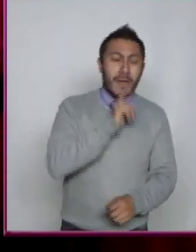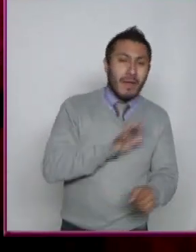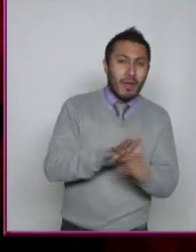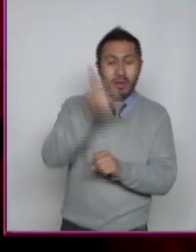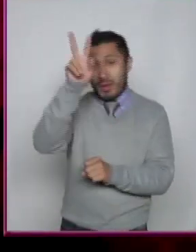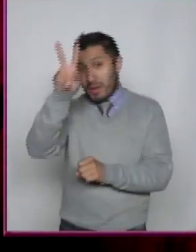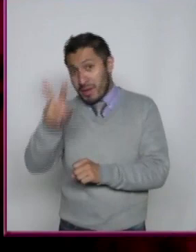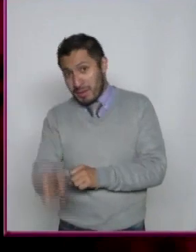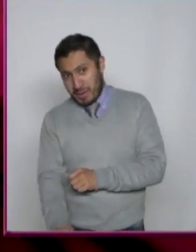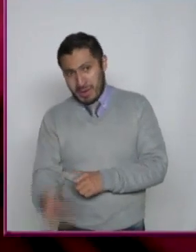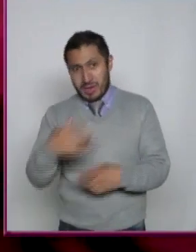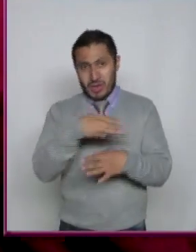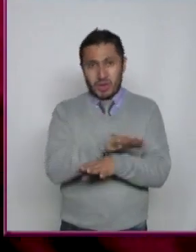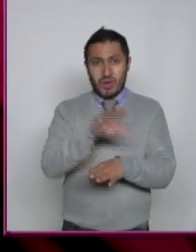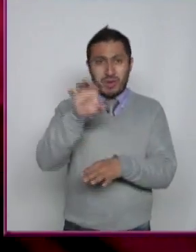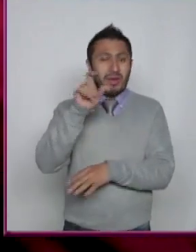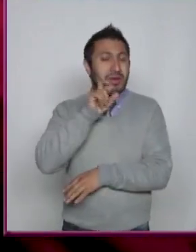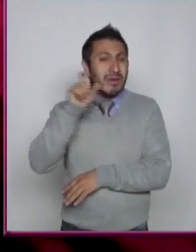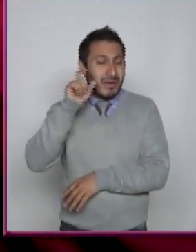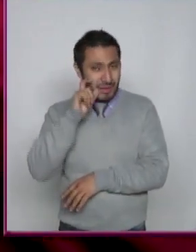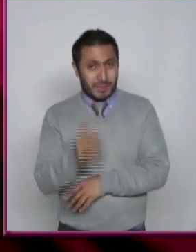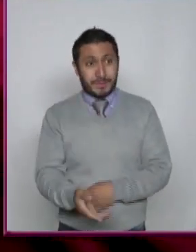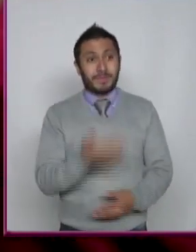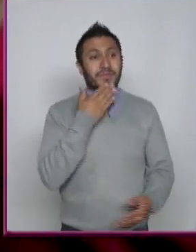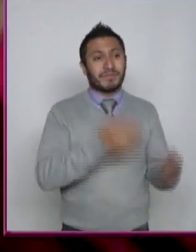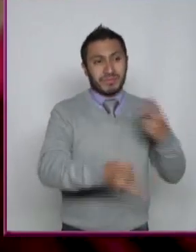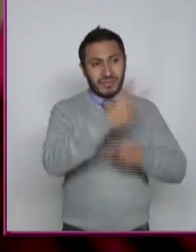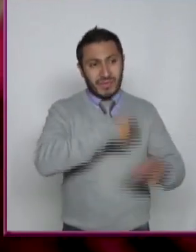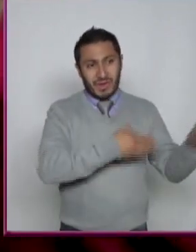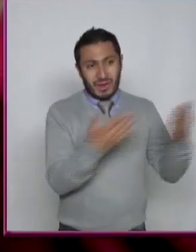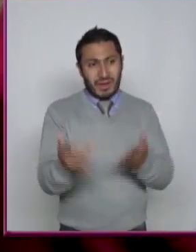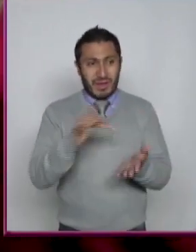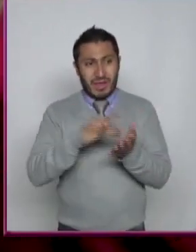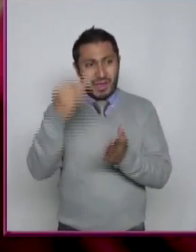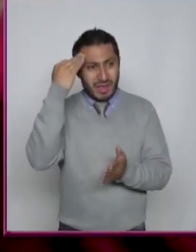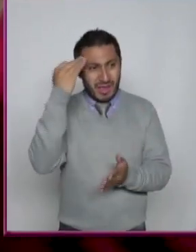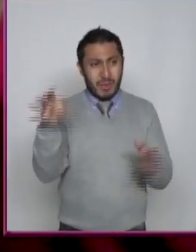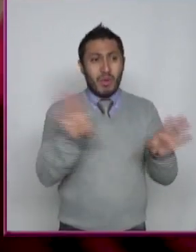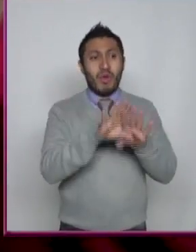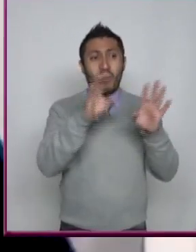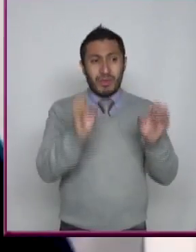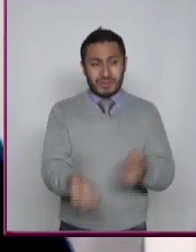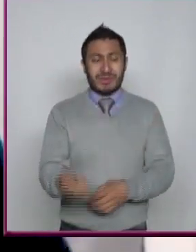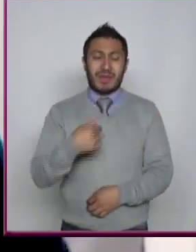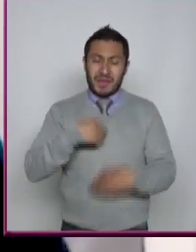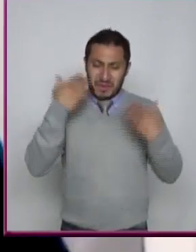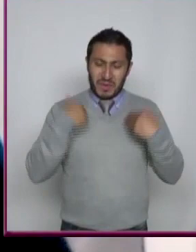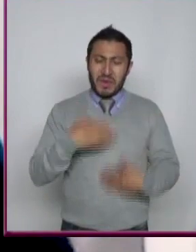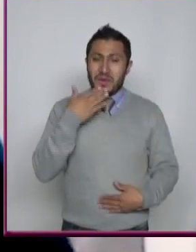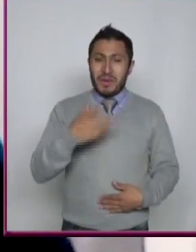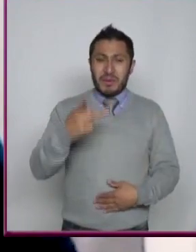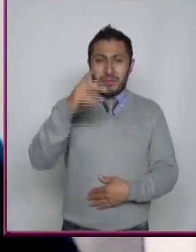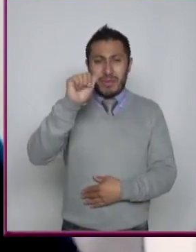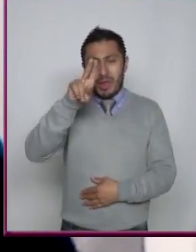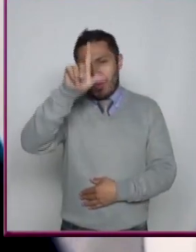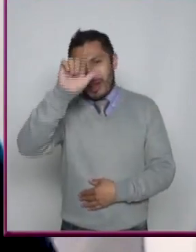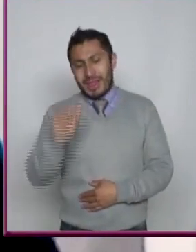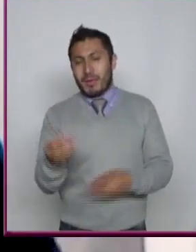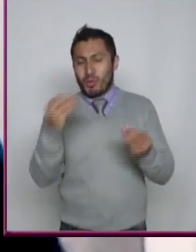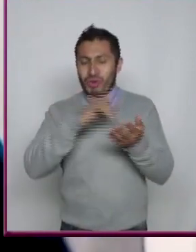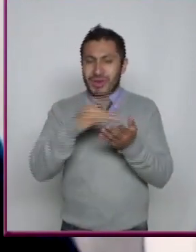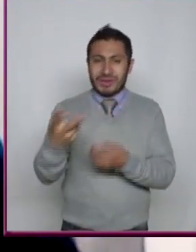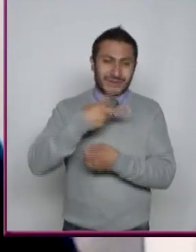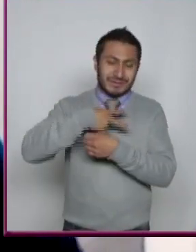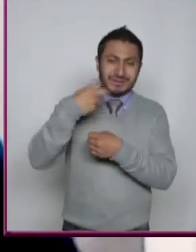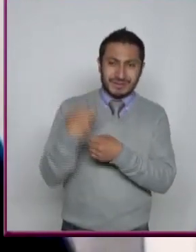sexualidad. César, bienvenido, muchas gracias por tu tiempo. ¿Cómo estás? Estoy muy bien, Paula, muchísimas gracias y muchas